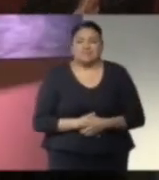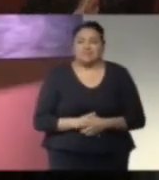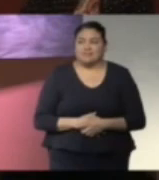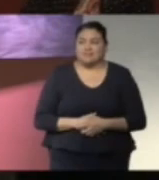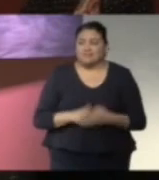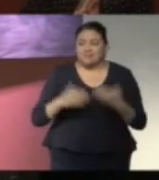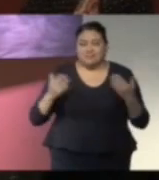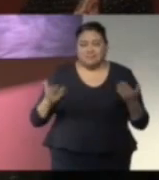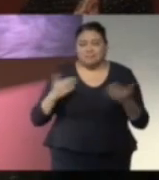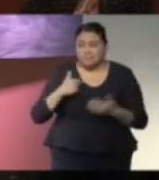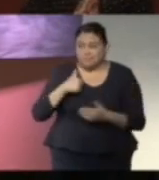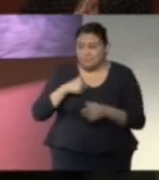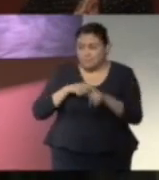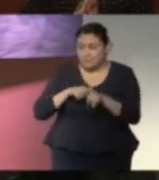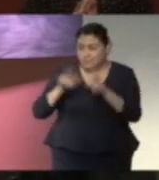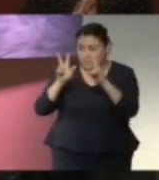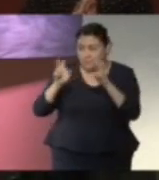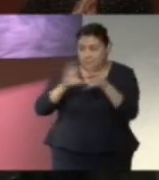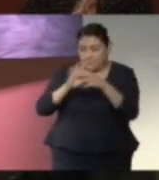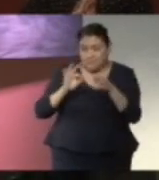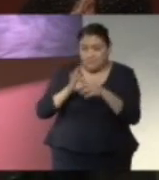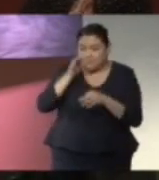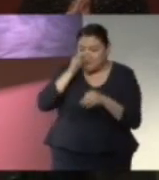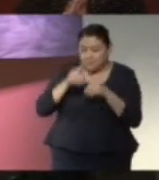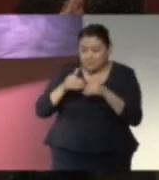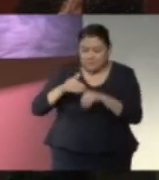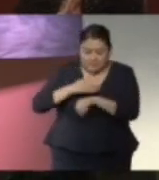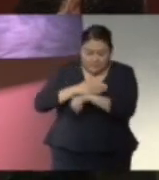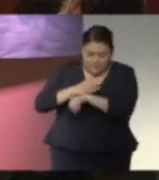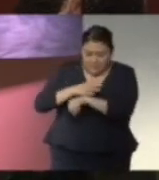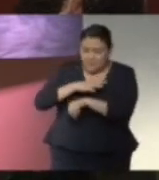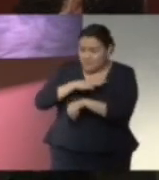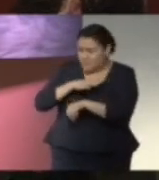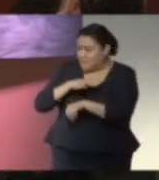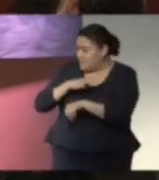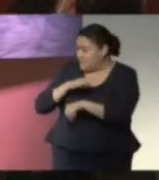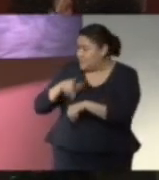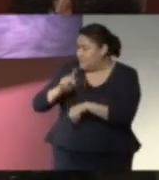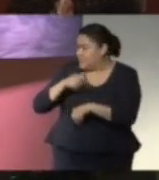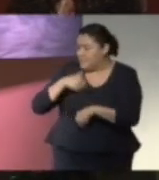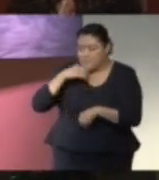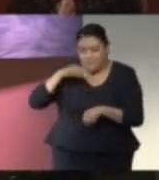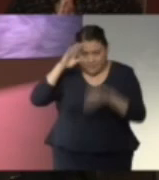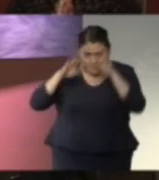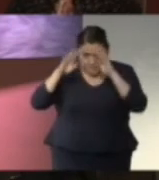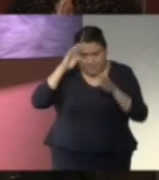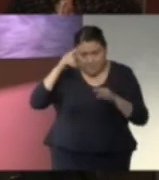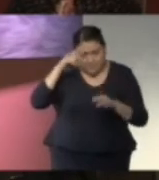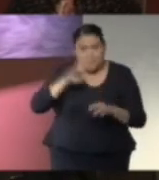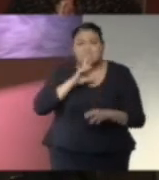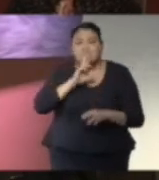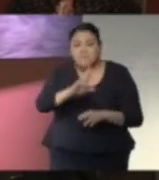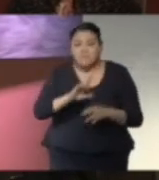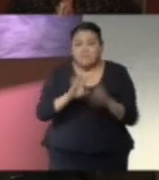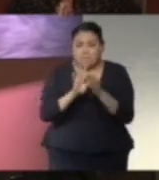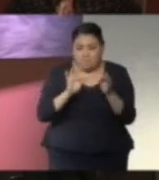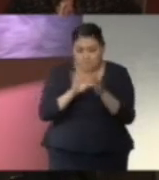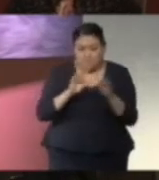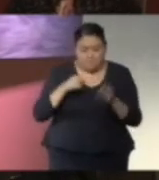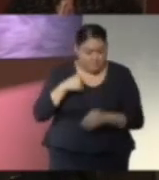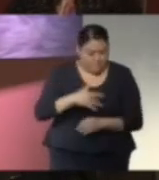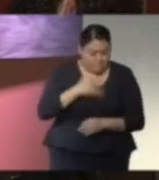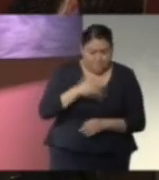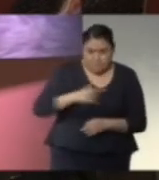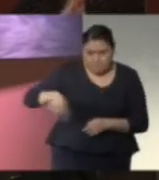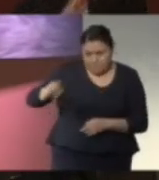Bueno, yo sigo, igual queda un poquito de tiempo, pero a ver, trataré de pensar, ¿no? Como en las reflexiones que